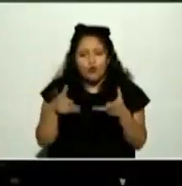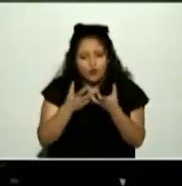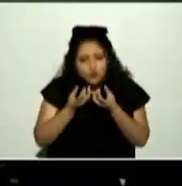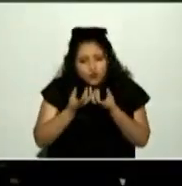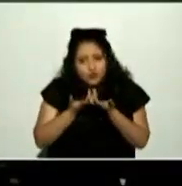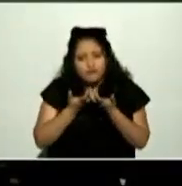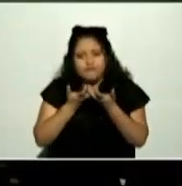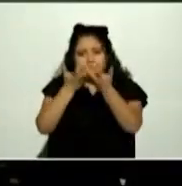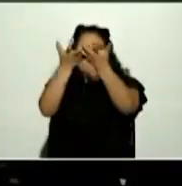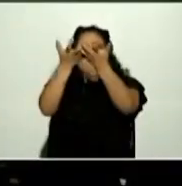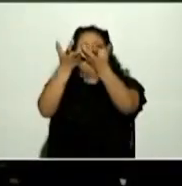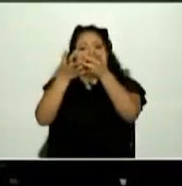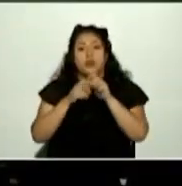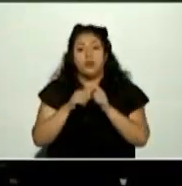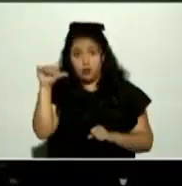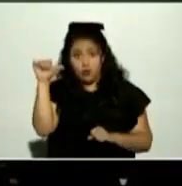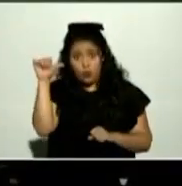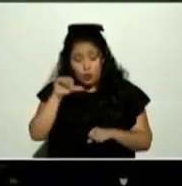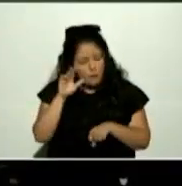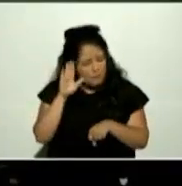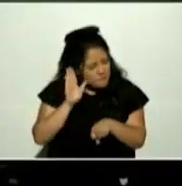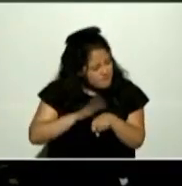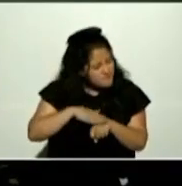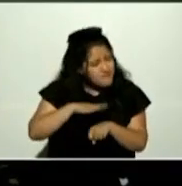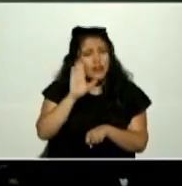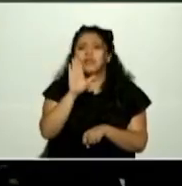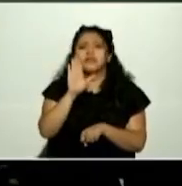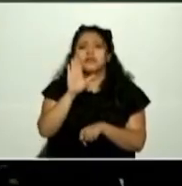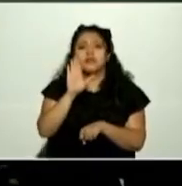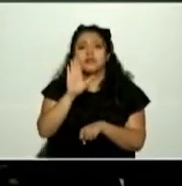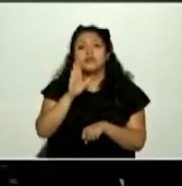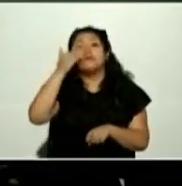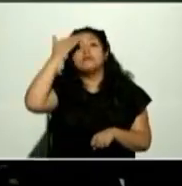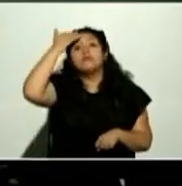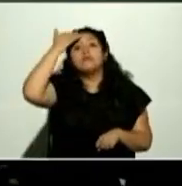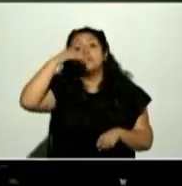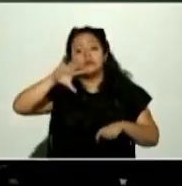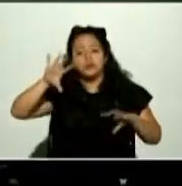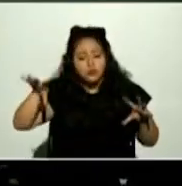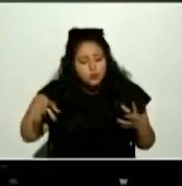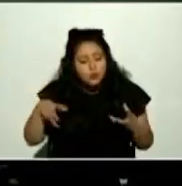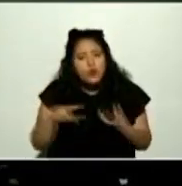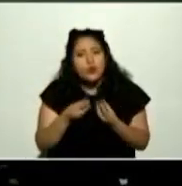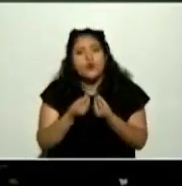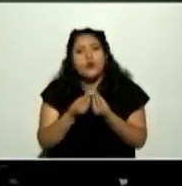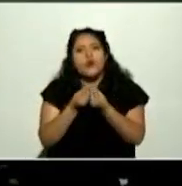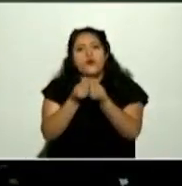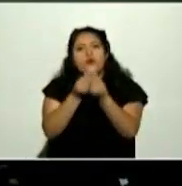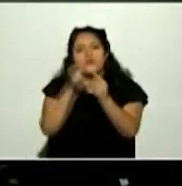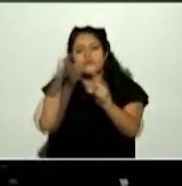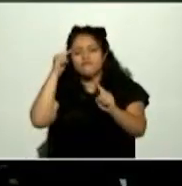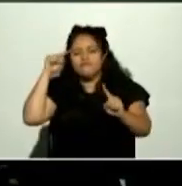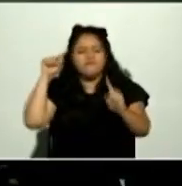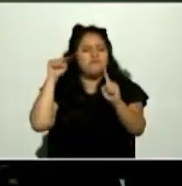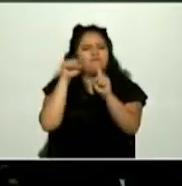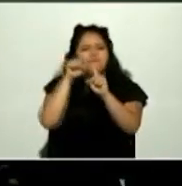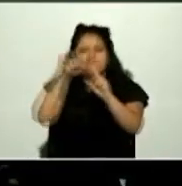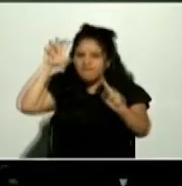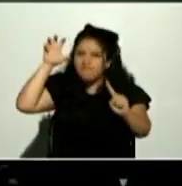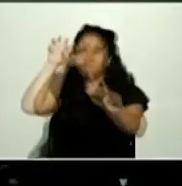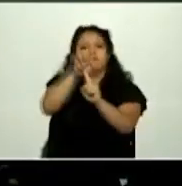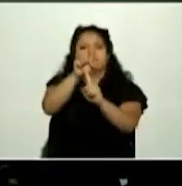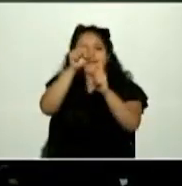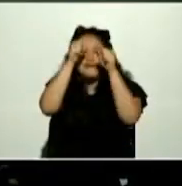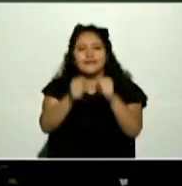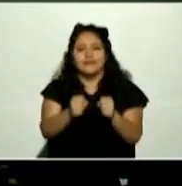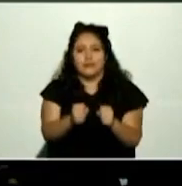hoy más que nunca sabemos que juntos planteamos metas y las